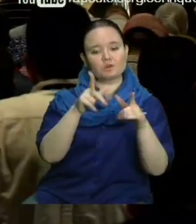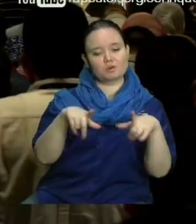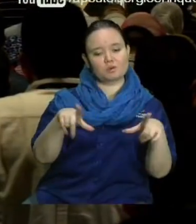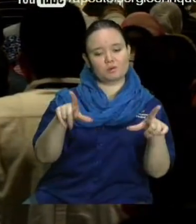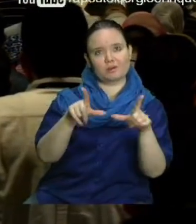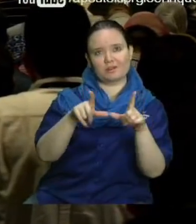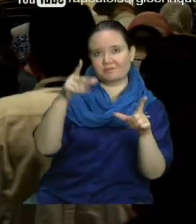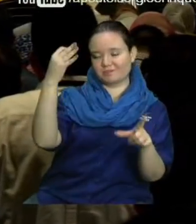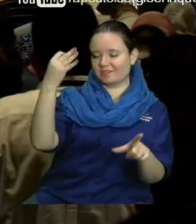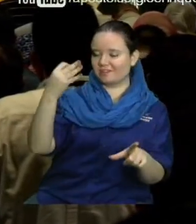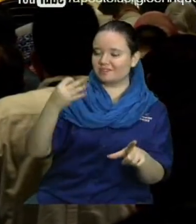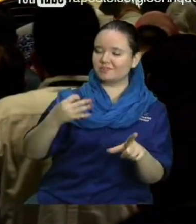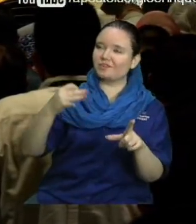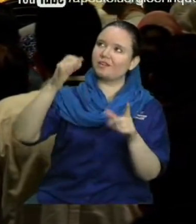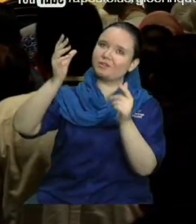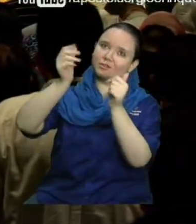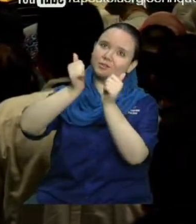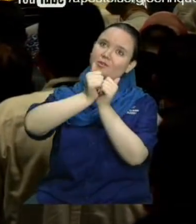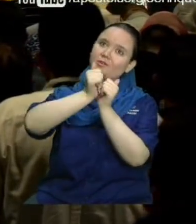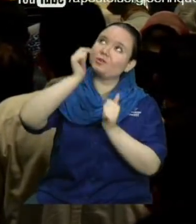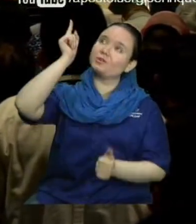confirmado en el cielo.